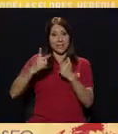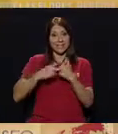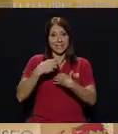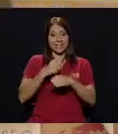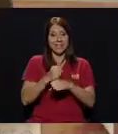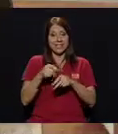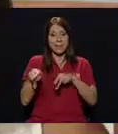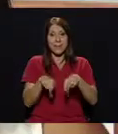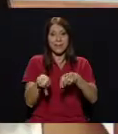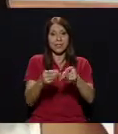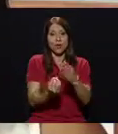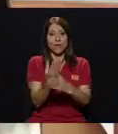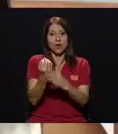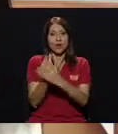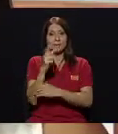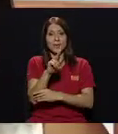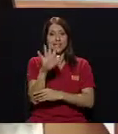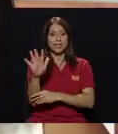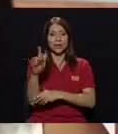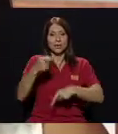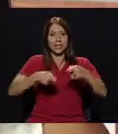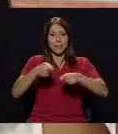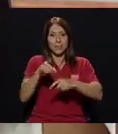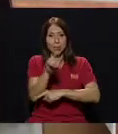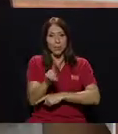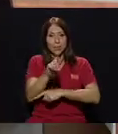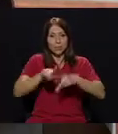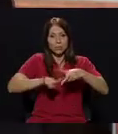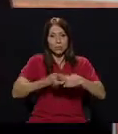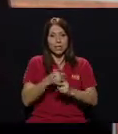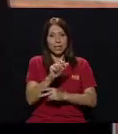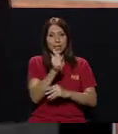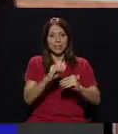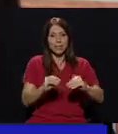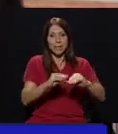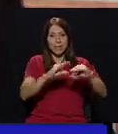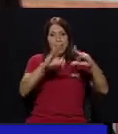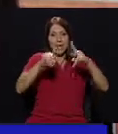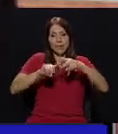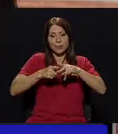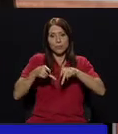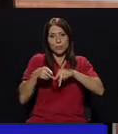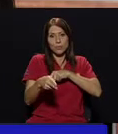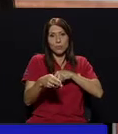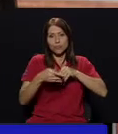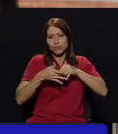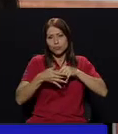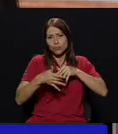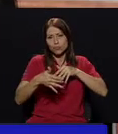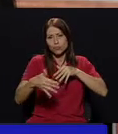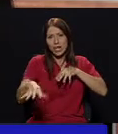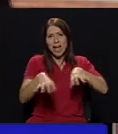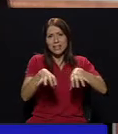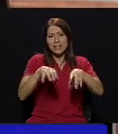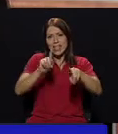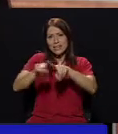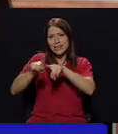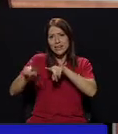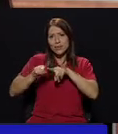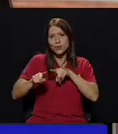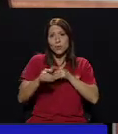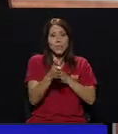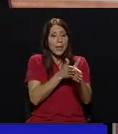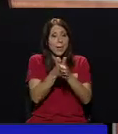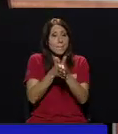edición en el Paseo de las Flores, el domingo 25 de septiembre. A partir de las 10 de la mañana arrancamos con la inauguración y de ahí empieza un programa de actividades